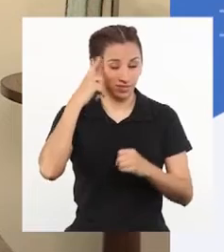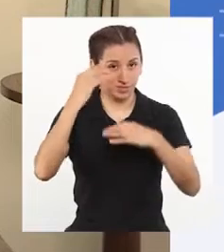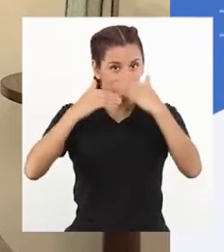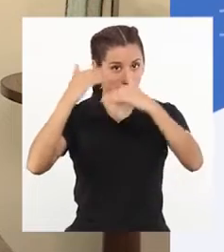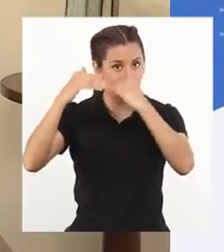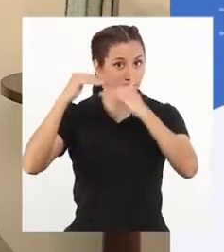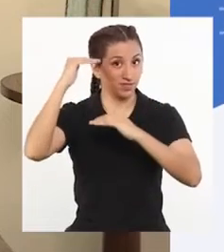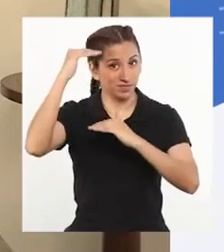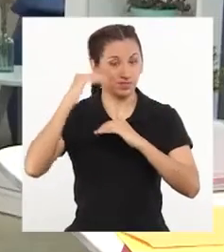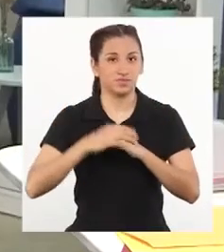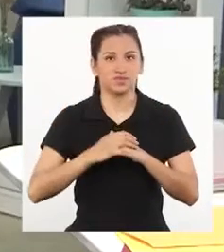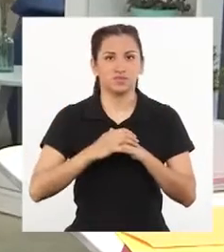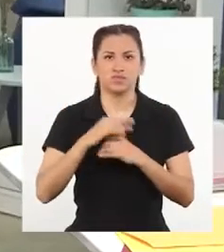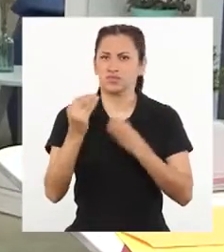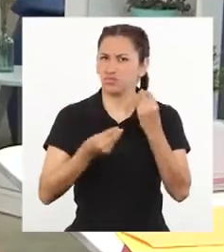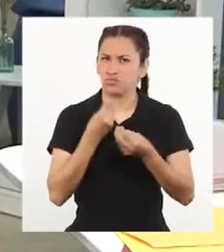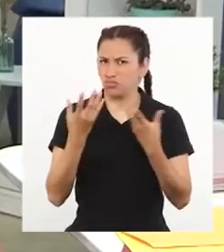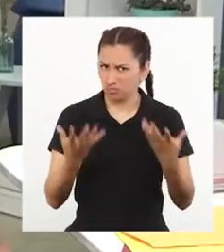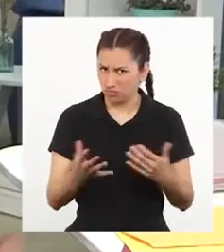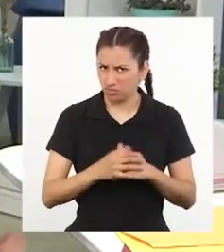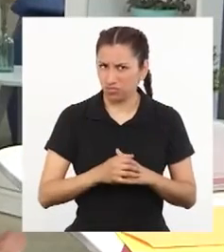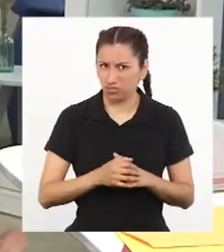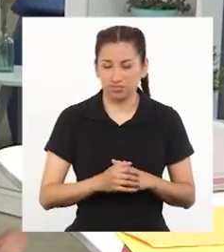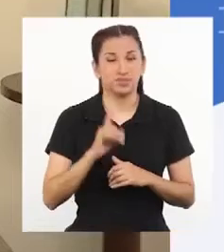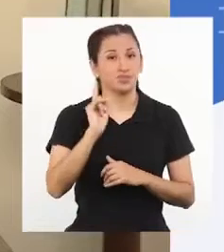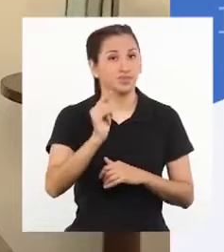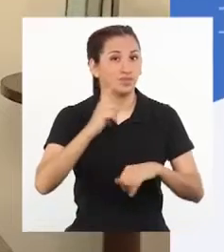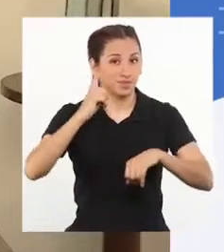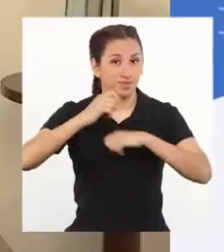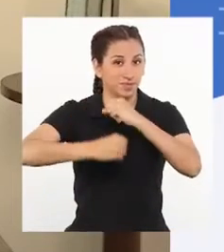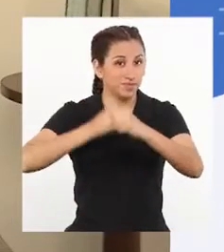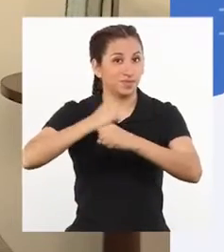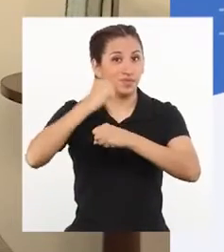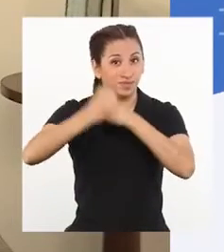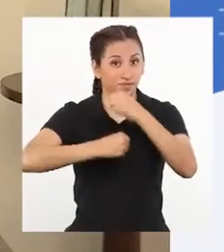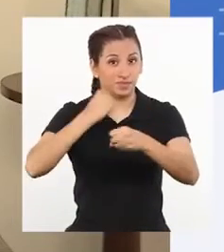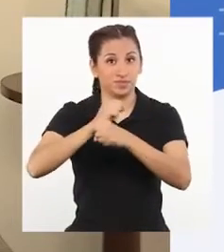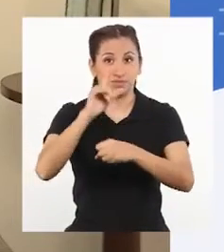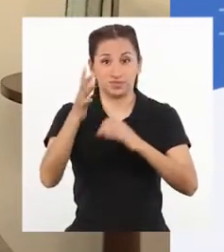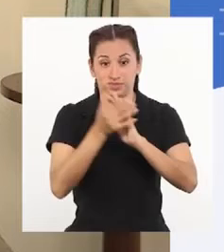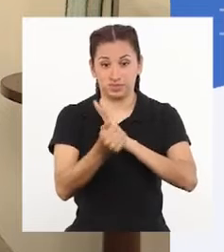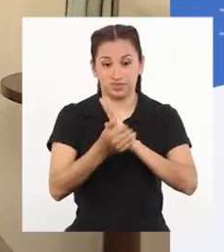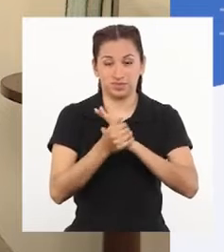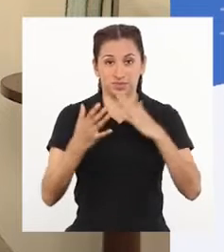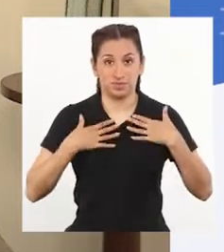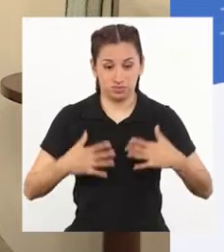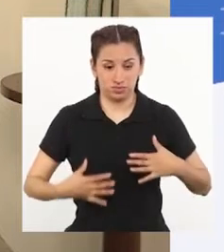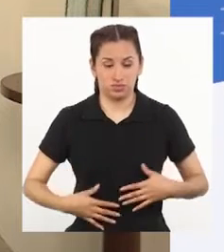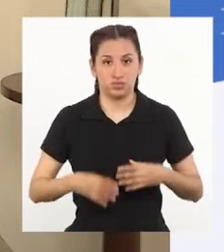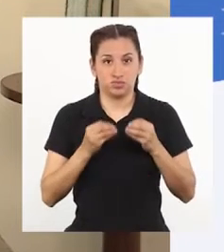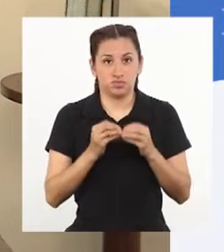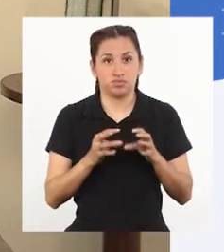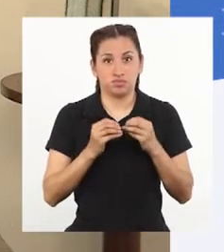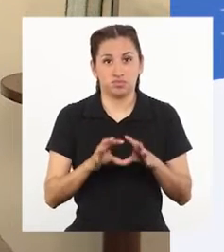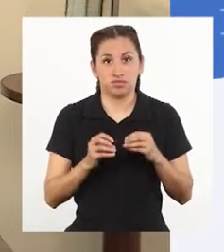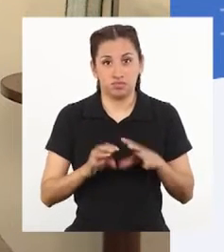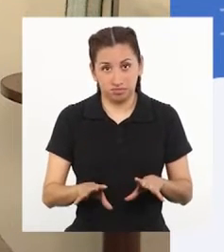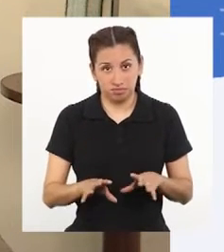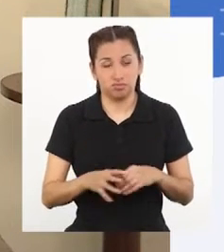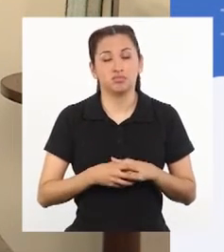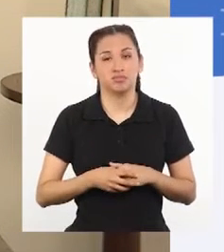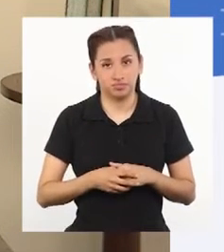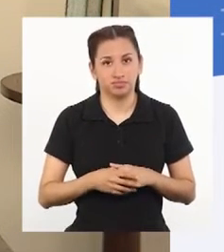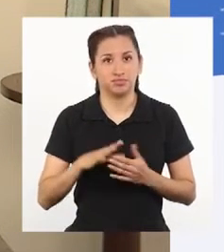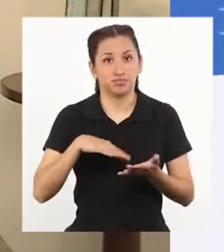tu cerebro. ¿En qué sentido? Con el pasar de los años, nuestras habilidades motoras van